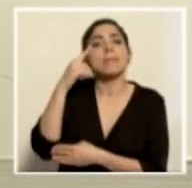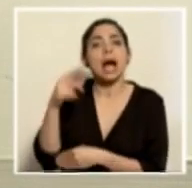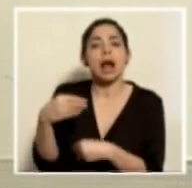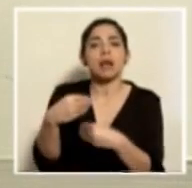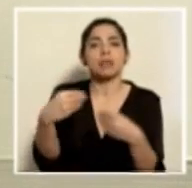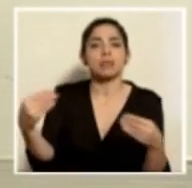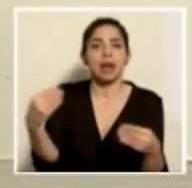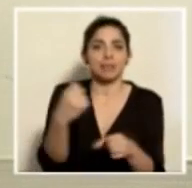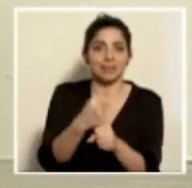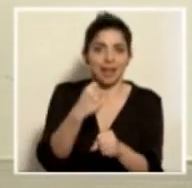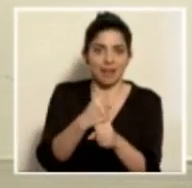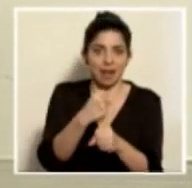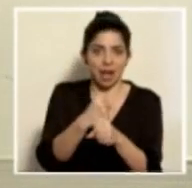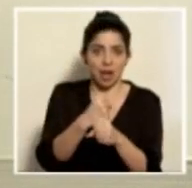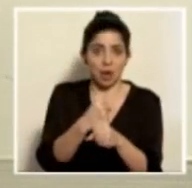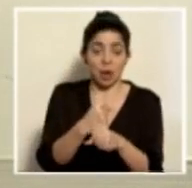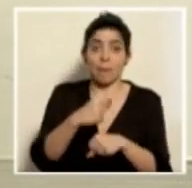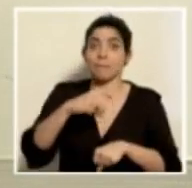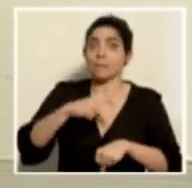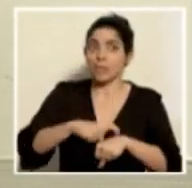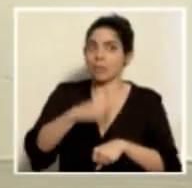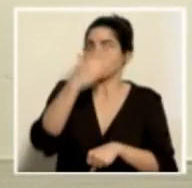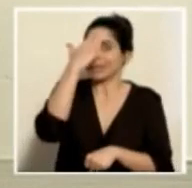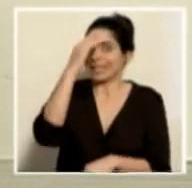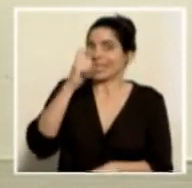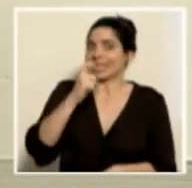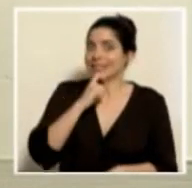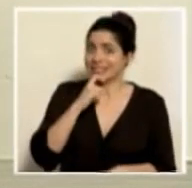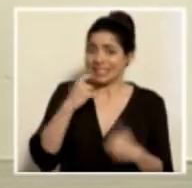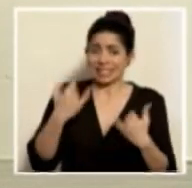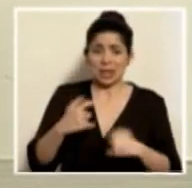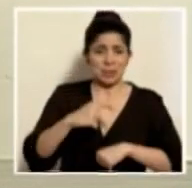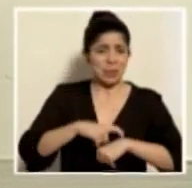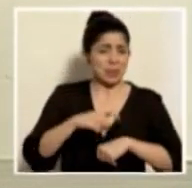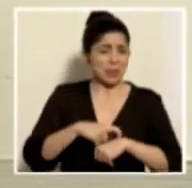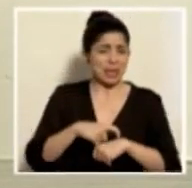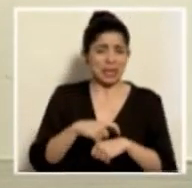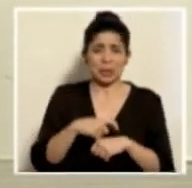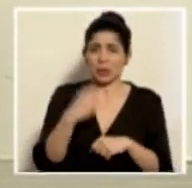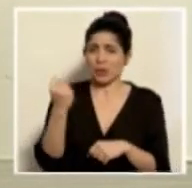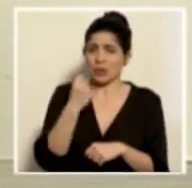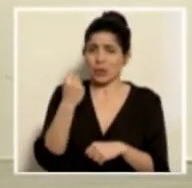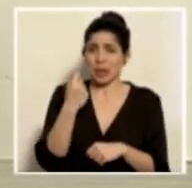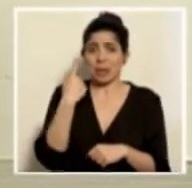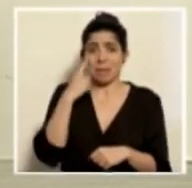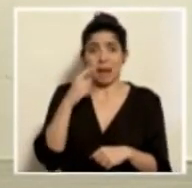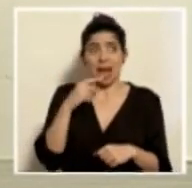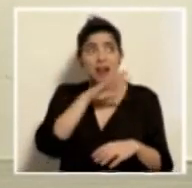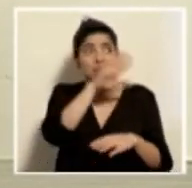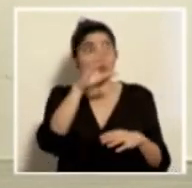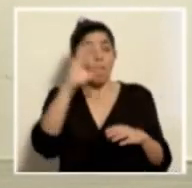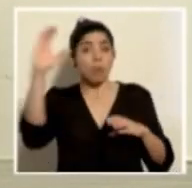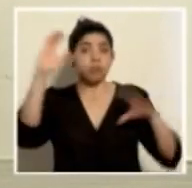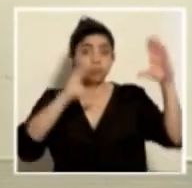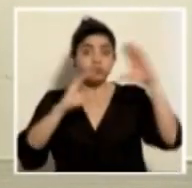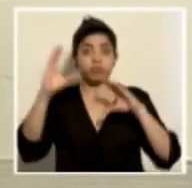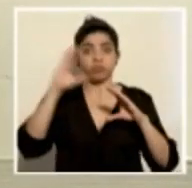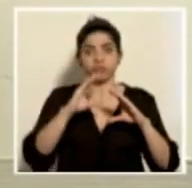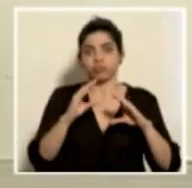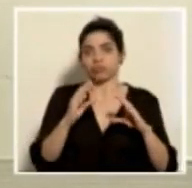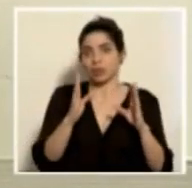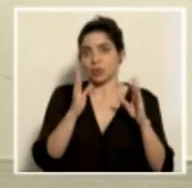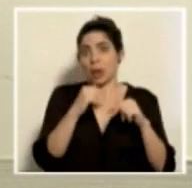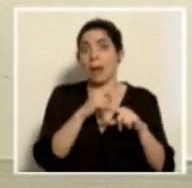en momentos que también admito son difíciles. Es un momento duro por la incertidumbre para invertir, no obstante, esos montos